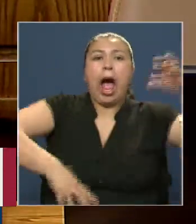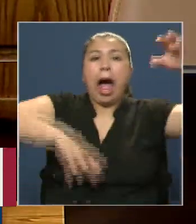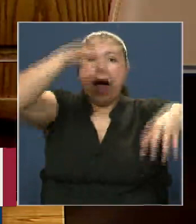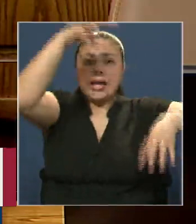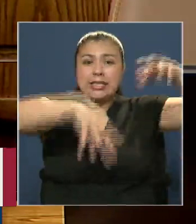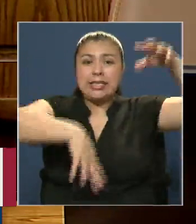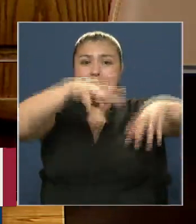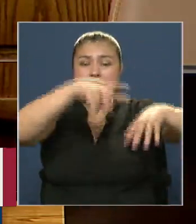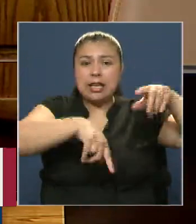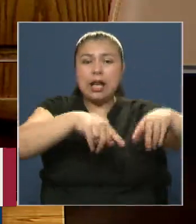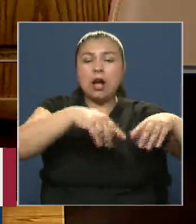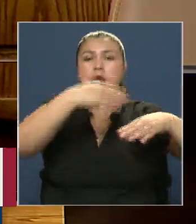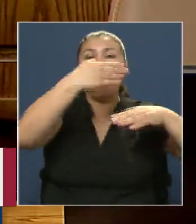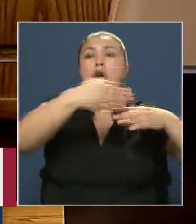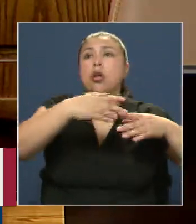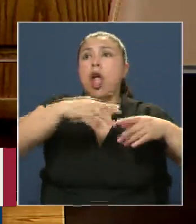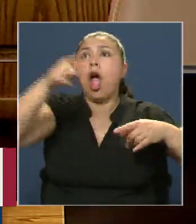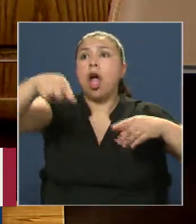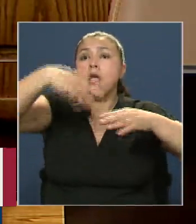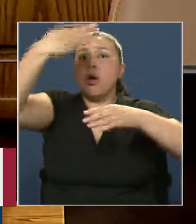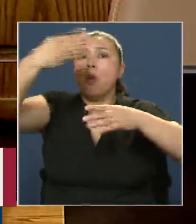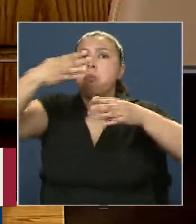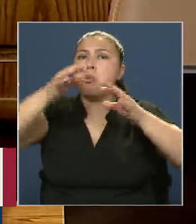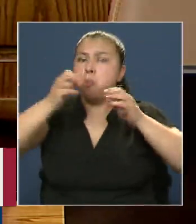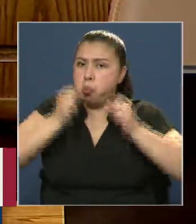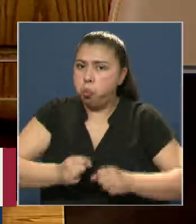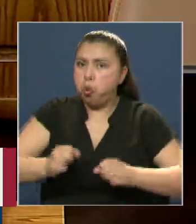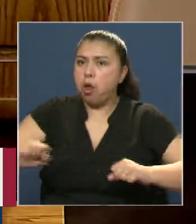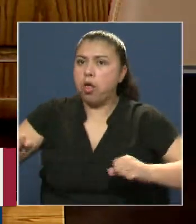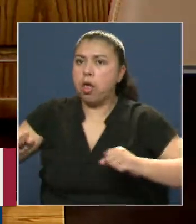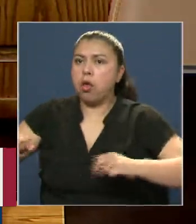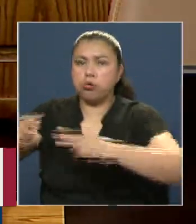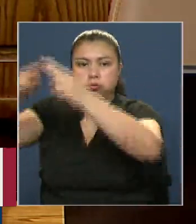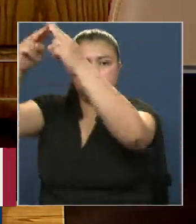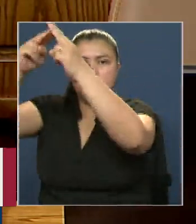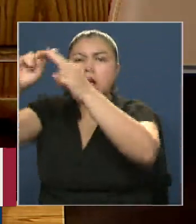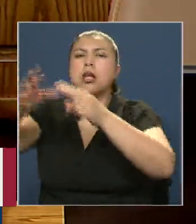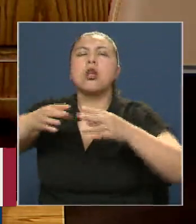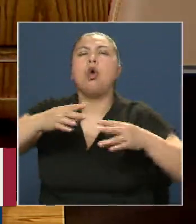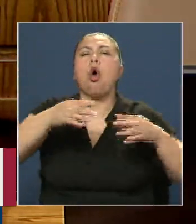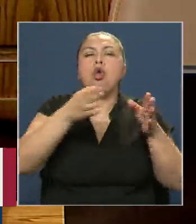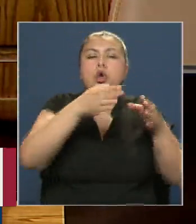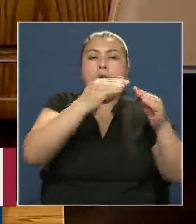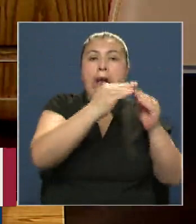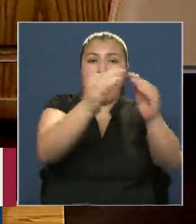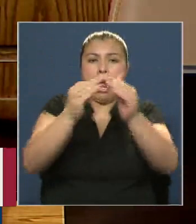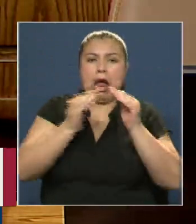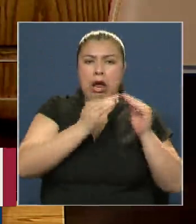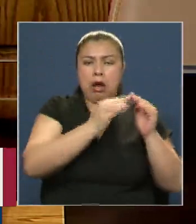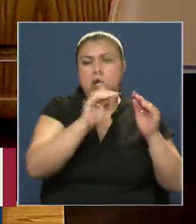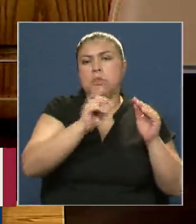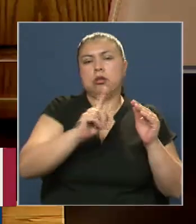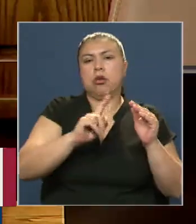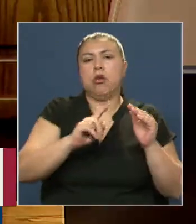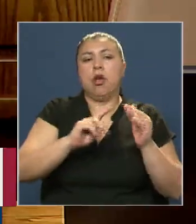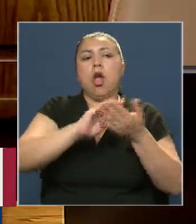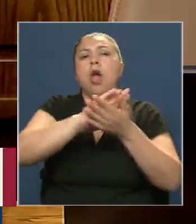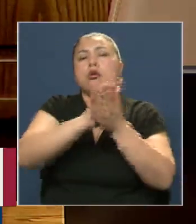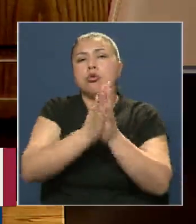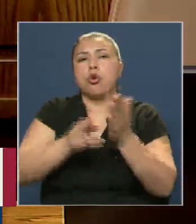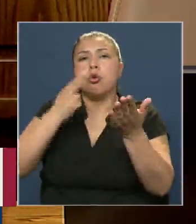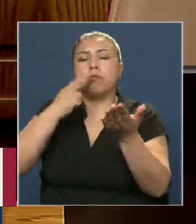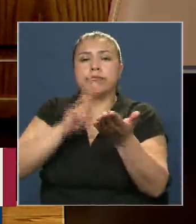que perfectamente la empresa podría pasar por ahí y no pasar por los mismos predios de estas personas. En consecuencia, presidente, quiero enviar todos esos